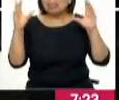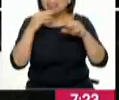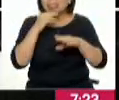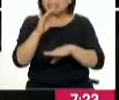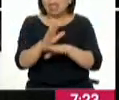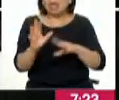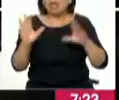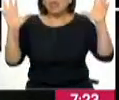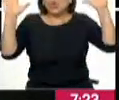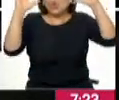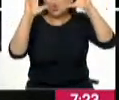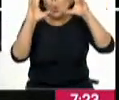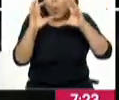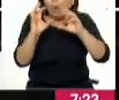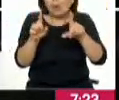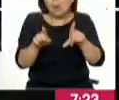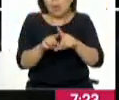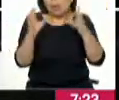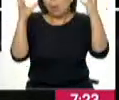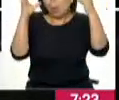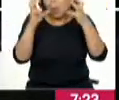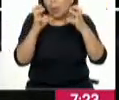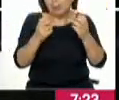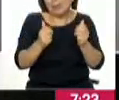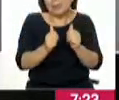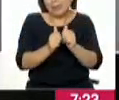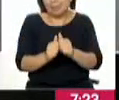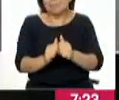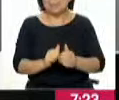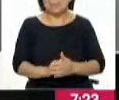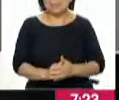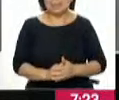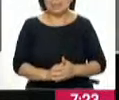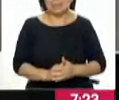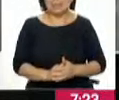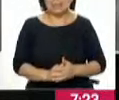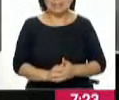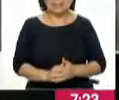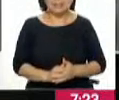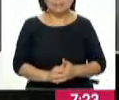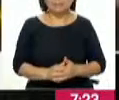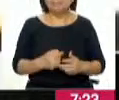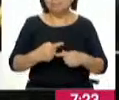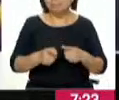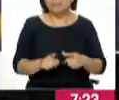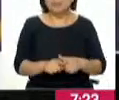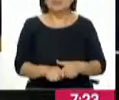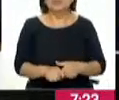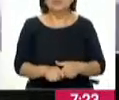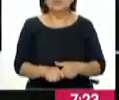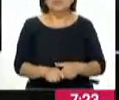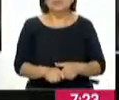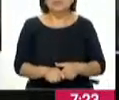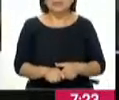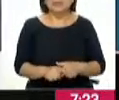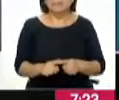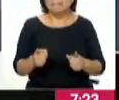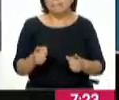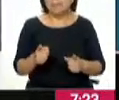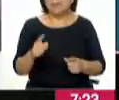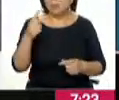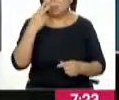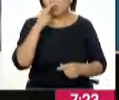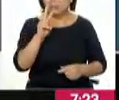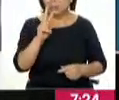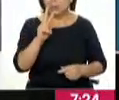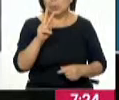Sin duda, sí. Y también estamos viendo, acompañando la entrevista y obviamente tu despacho, Alex, imágenes